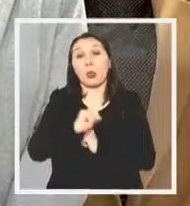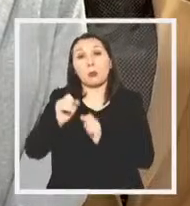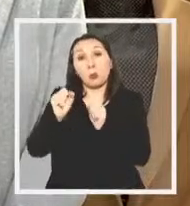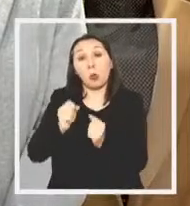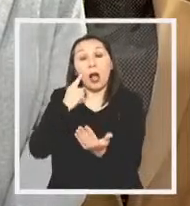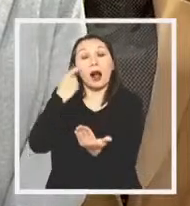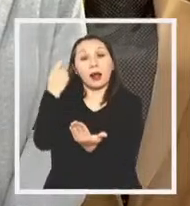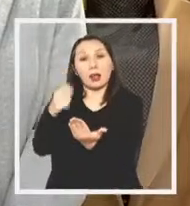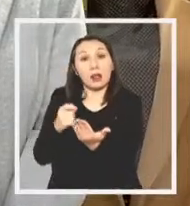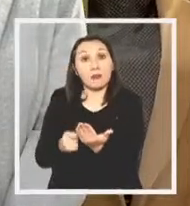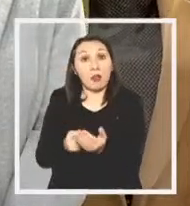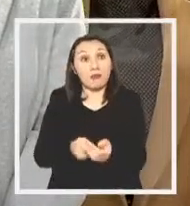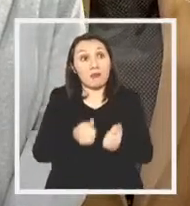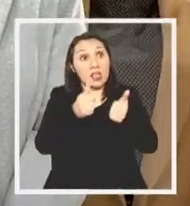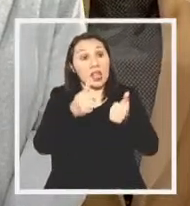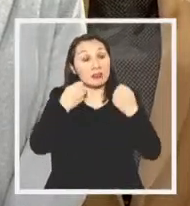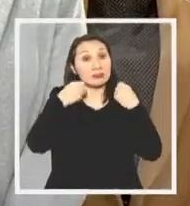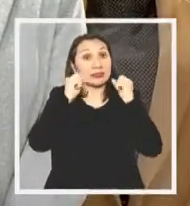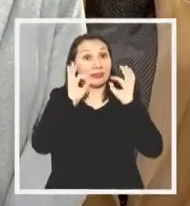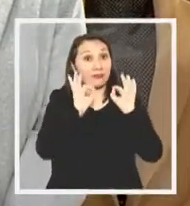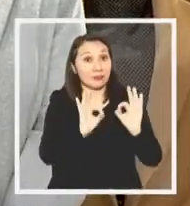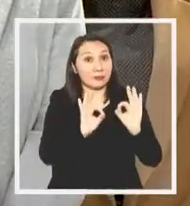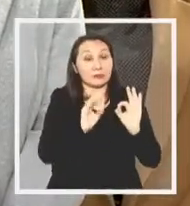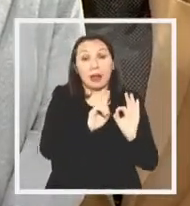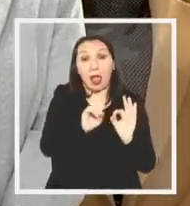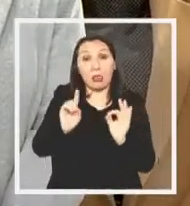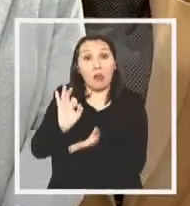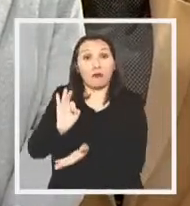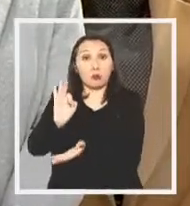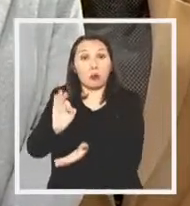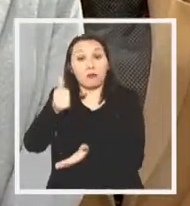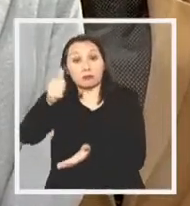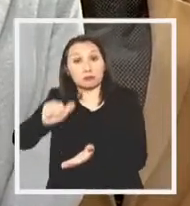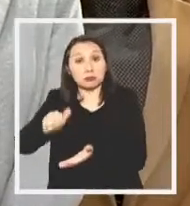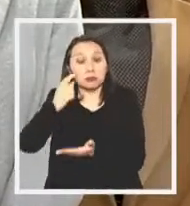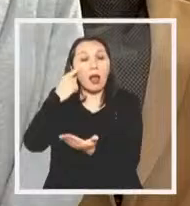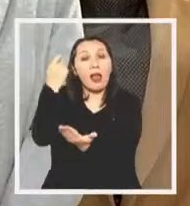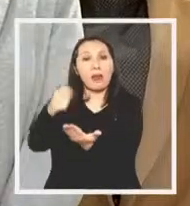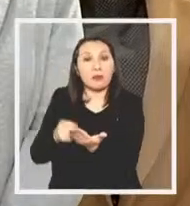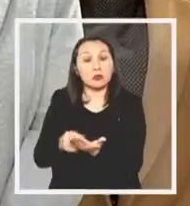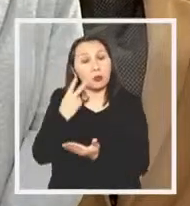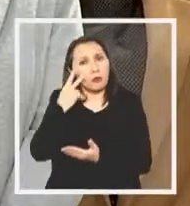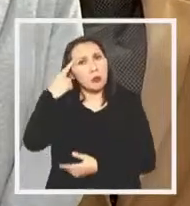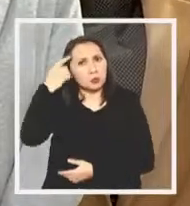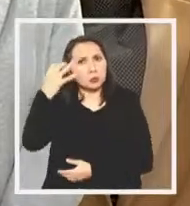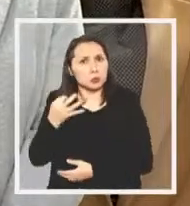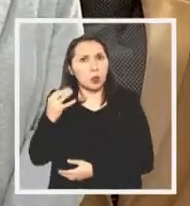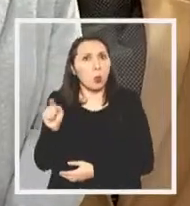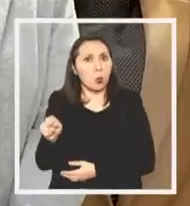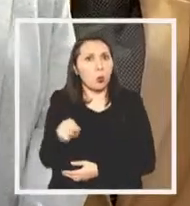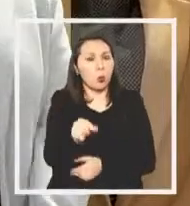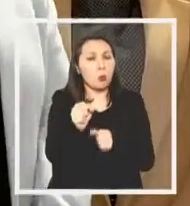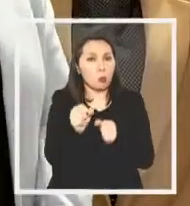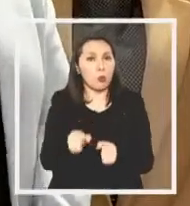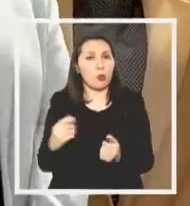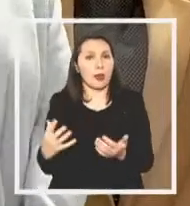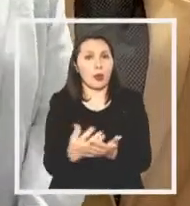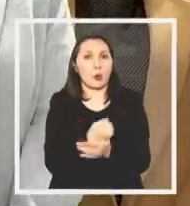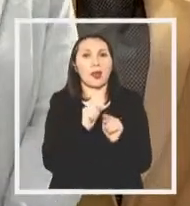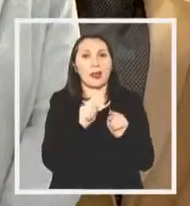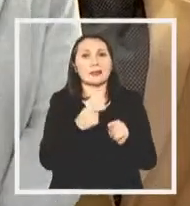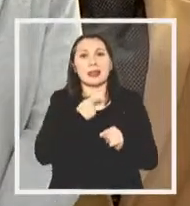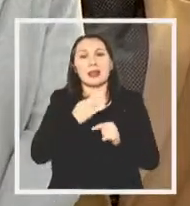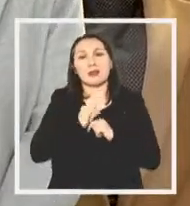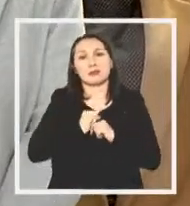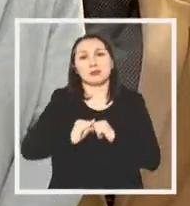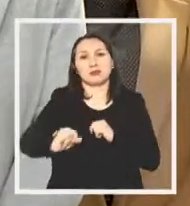se va a poder evaluar cuán exitoso eso le resulta a cada fundación que las veo muy convencidas de poder lograr aquella